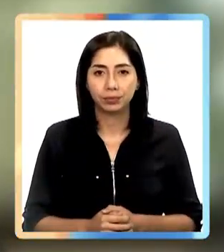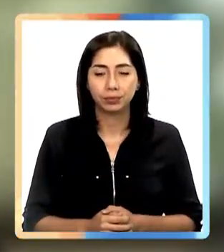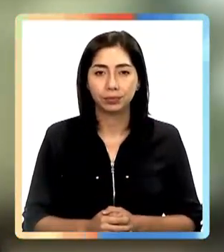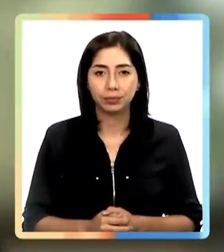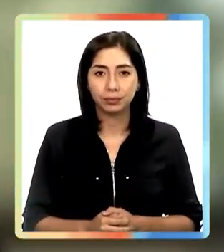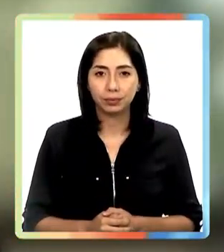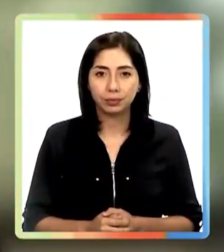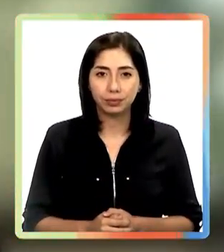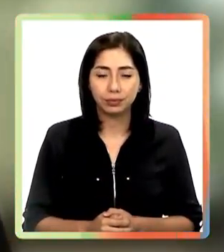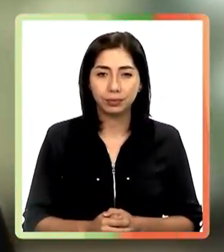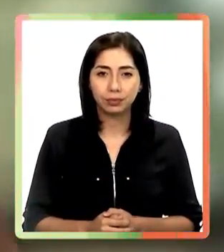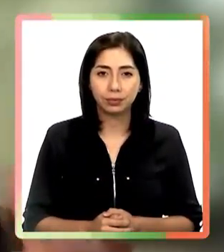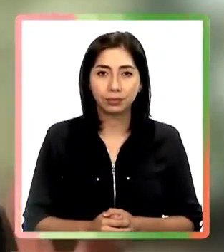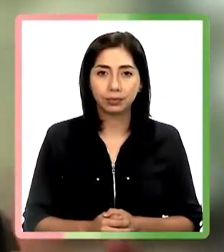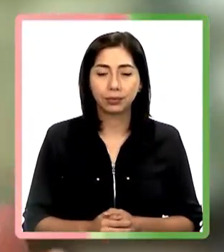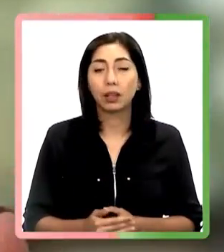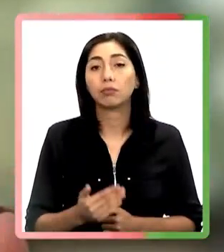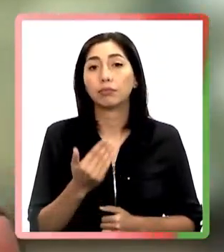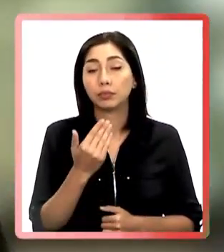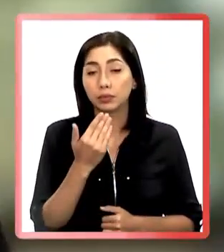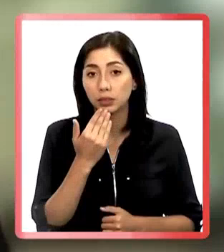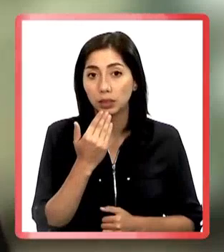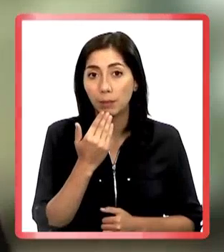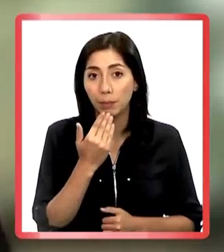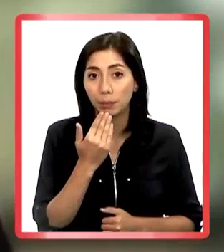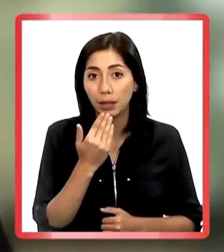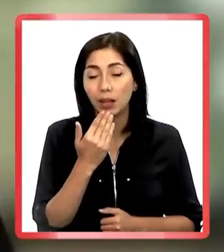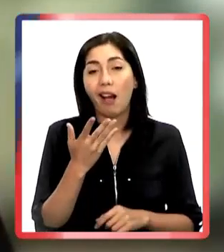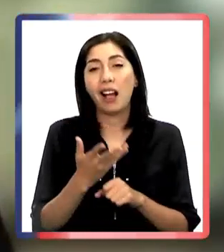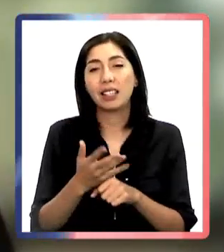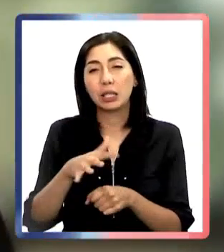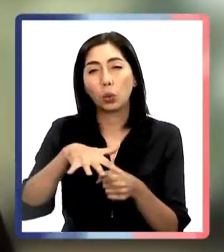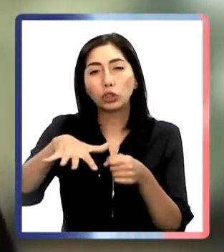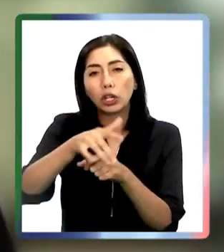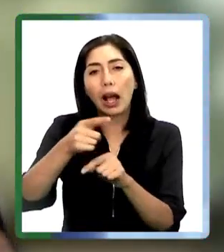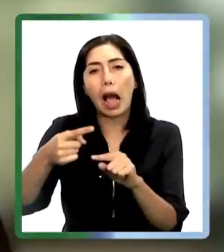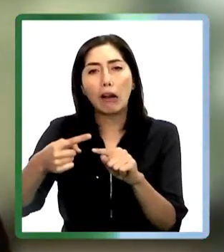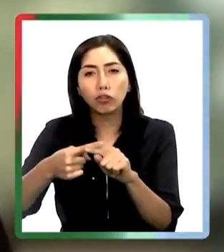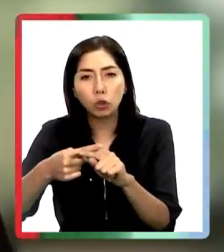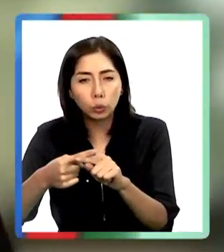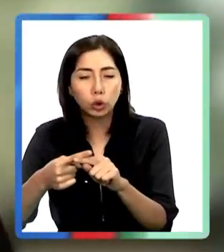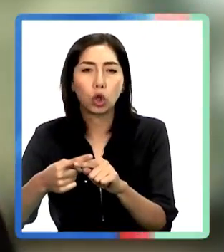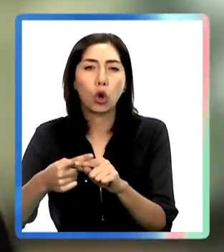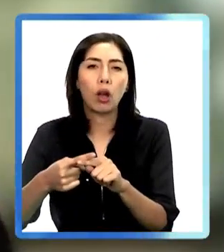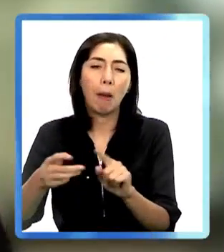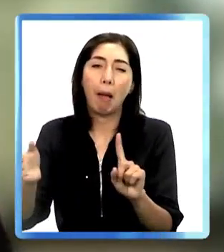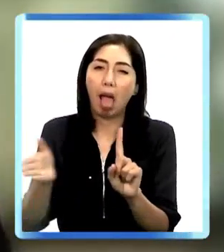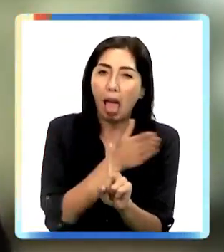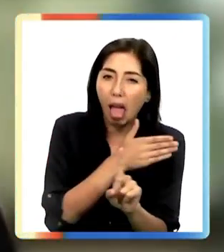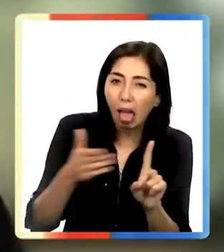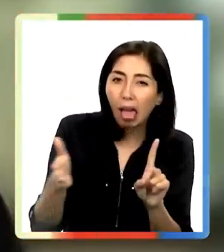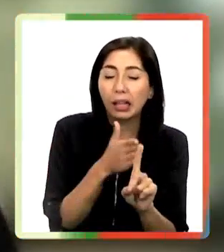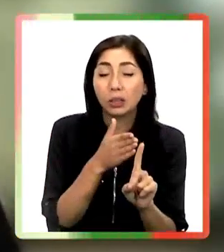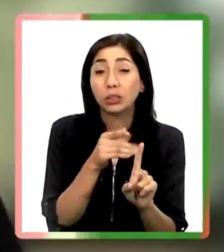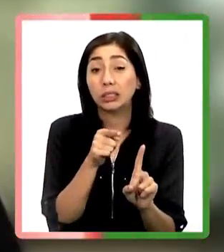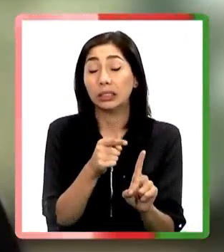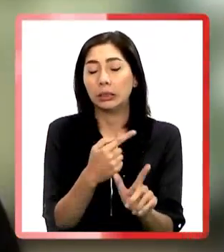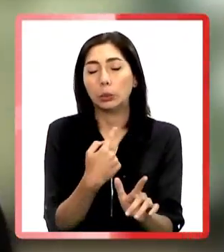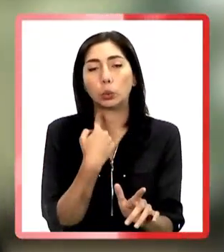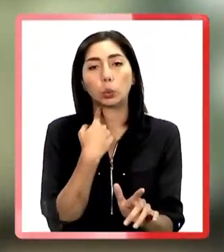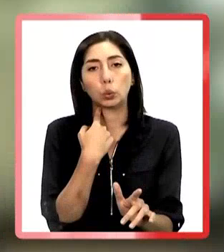entiendes? Obviamente, otros elementos más graves como el abuso, las agresiones, la violencia,